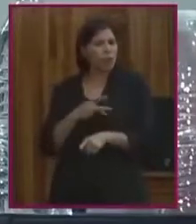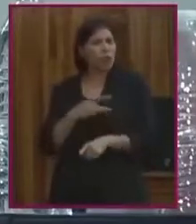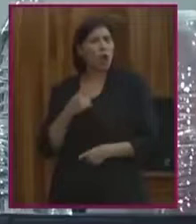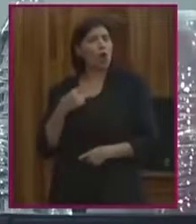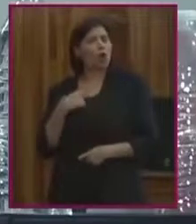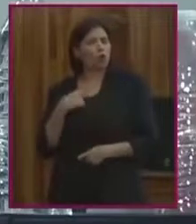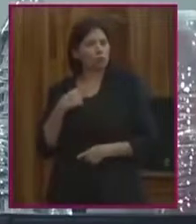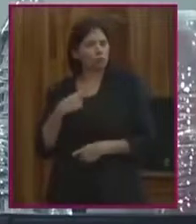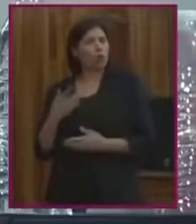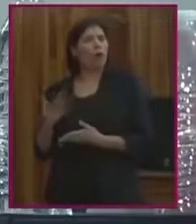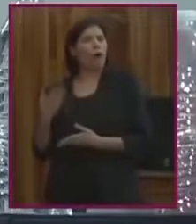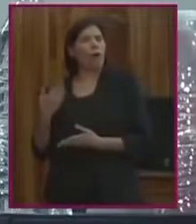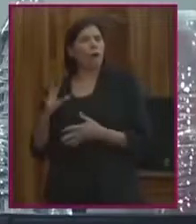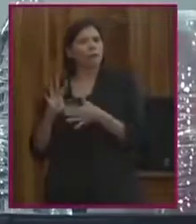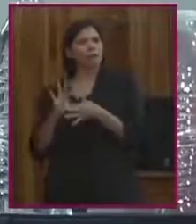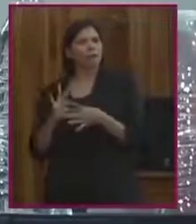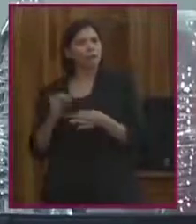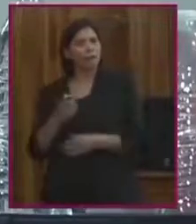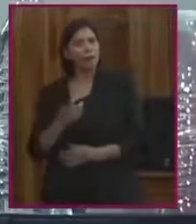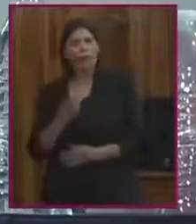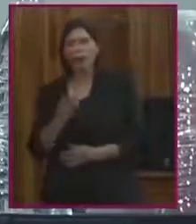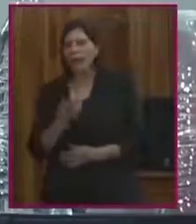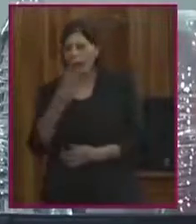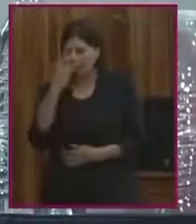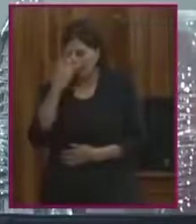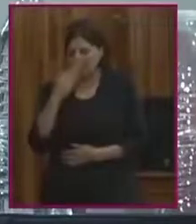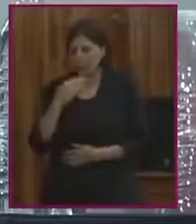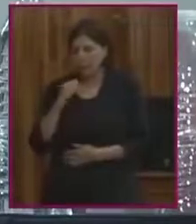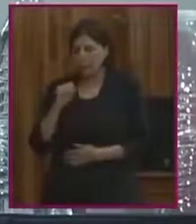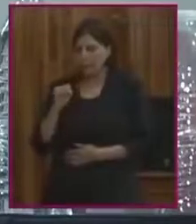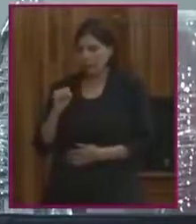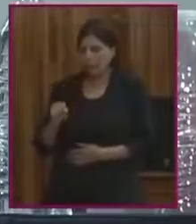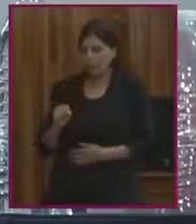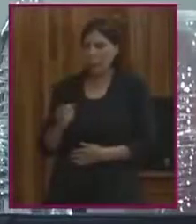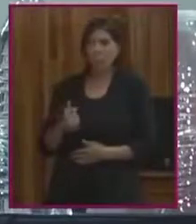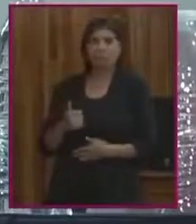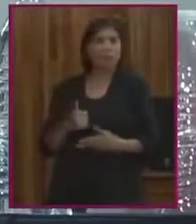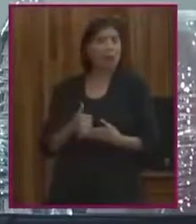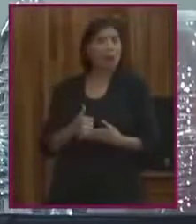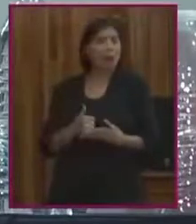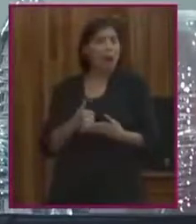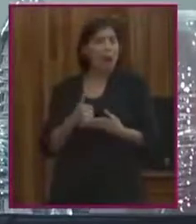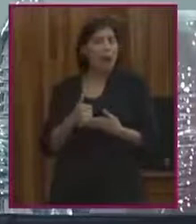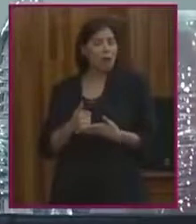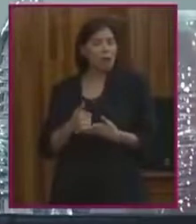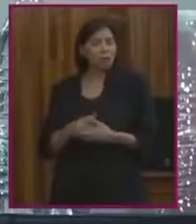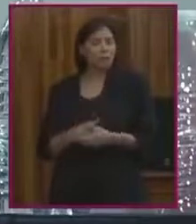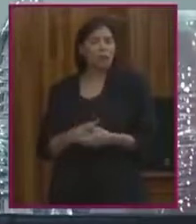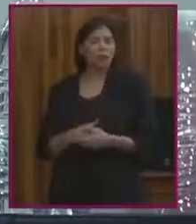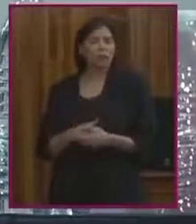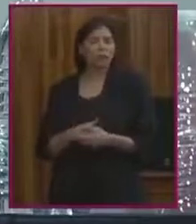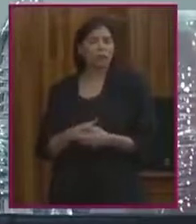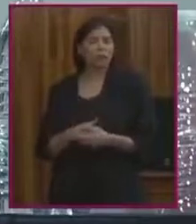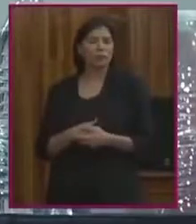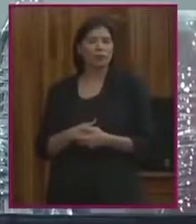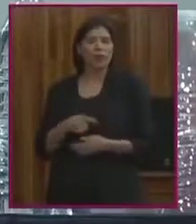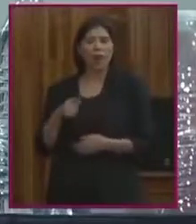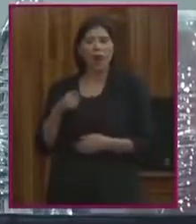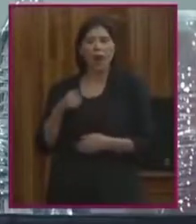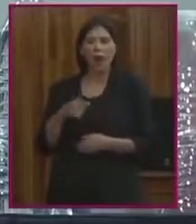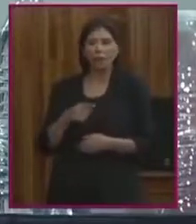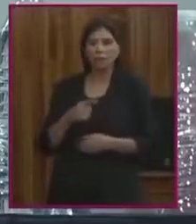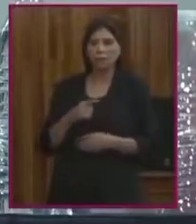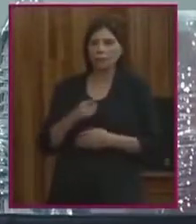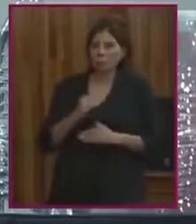comentado, y que estas cualidades forman una serie de atributos que serían muy importantes incorporarlos a los